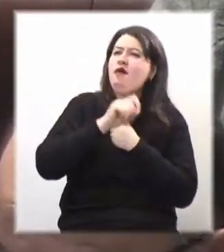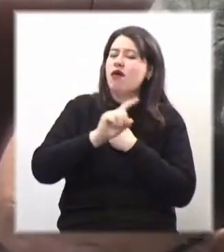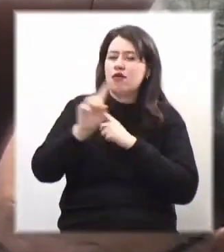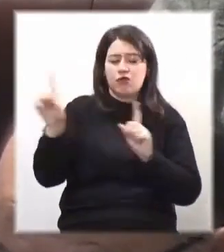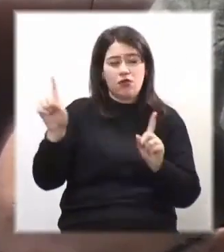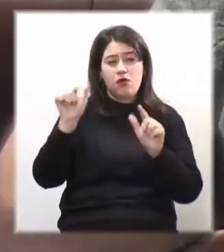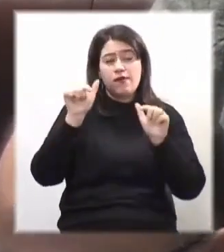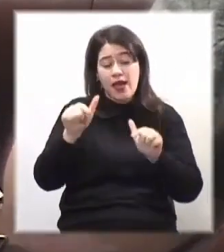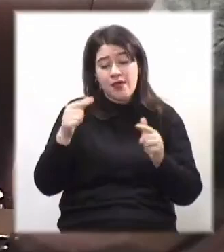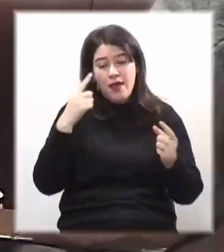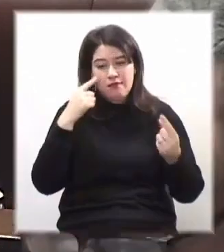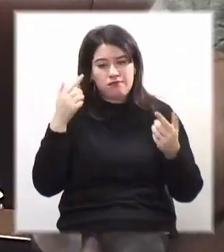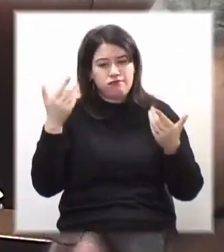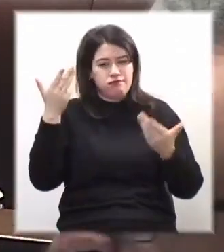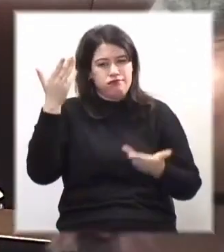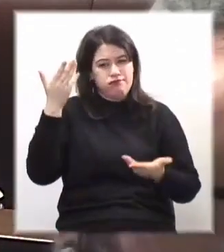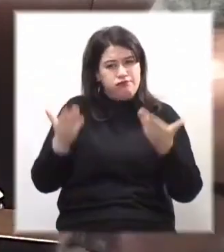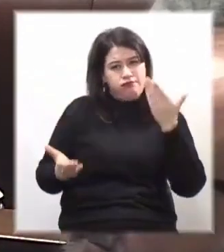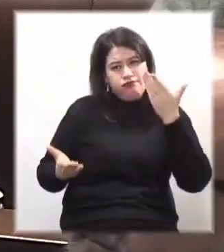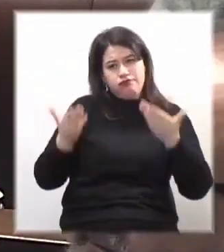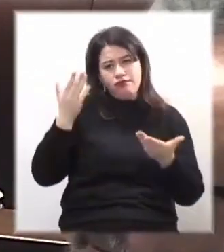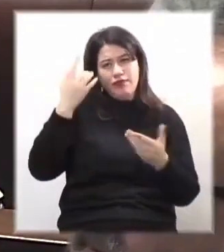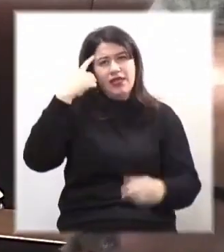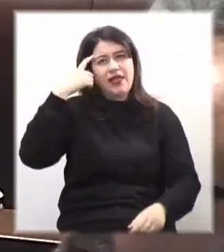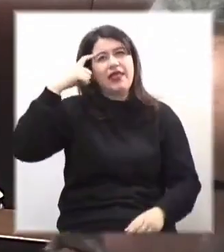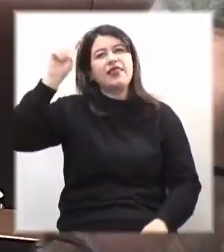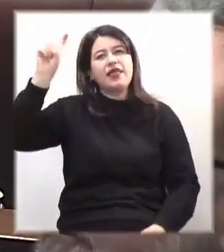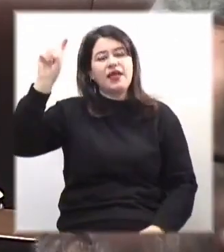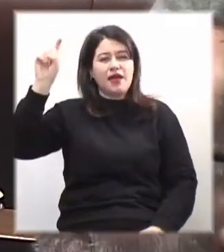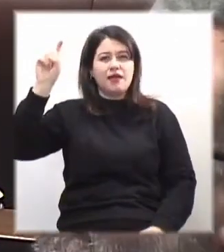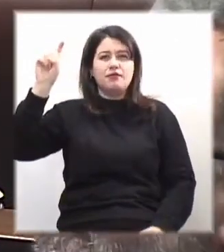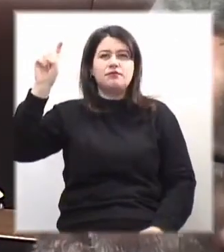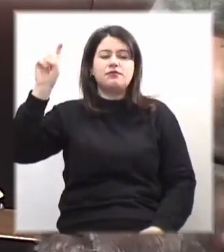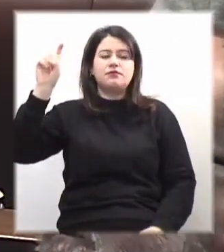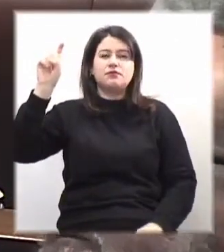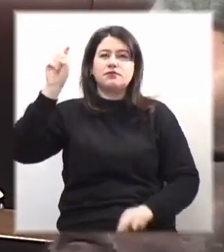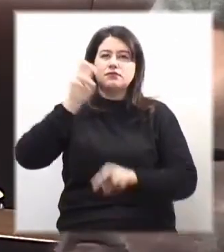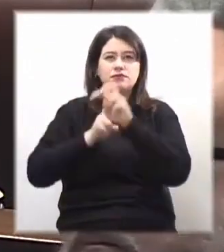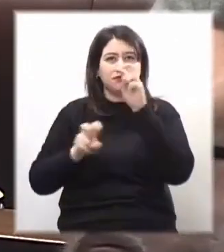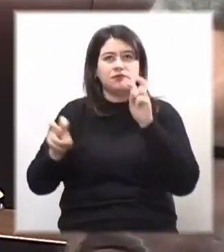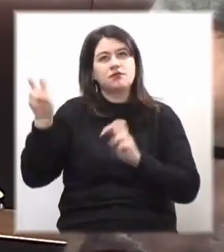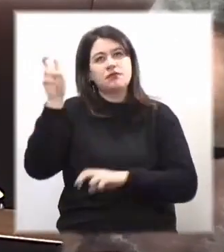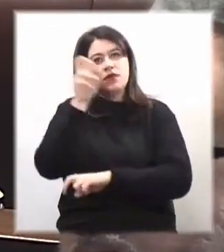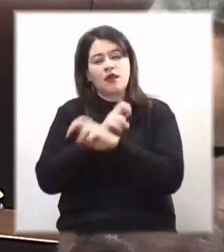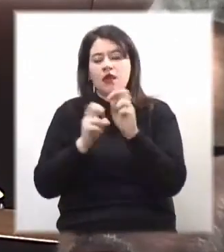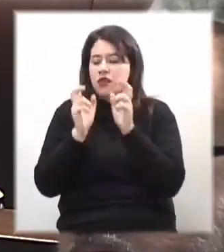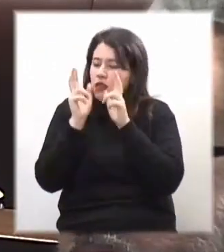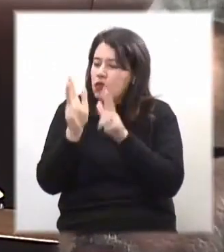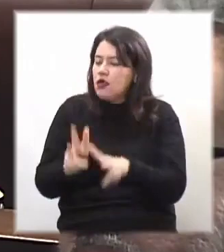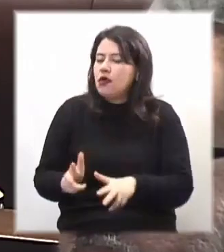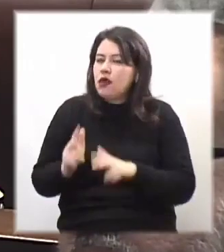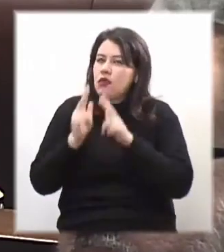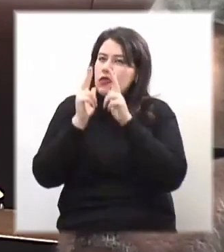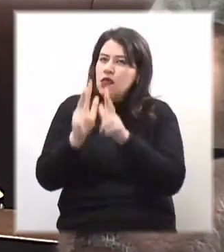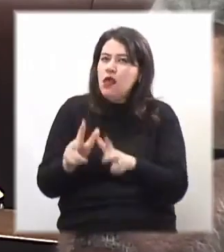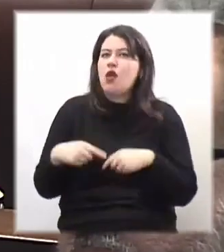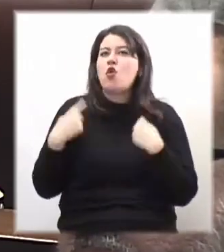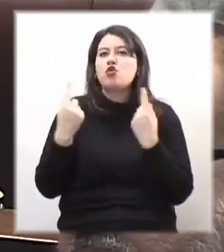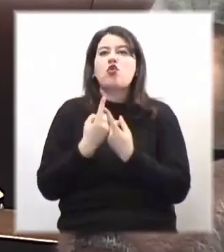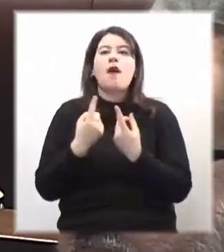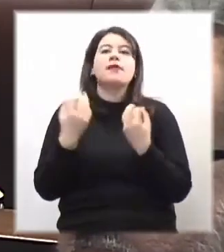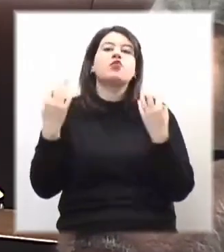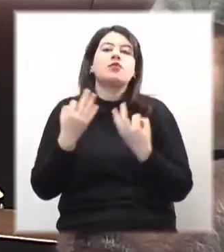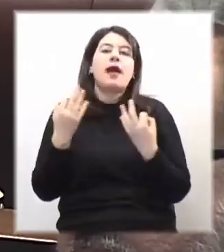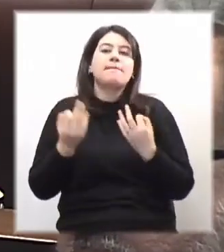esto contrasta enormemente con esa idea que se ha tratado de instalar permanentemente de que estamos más seguros